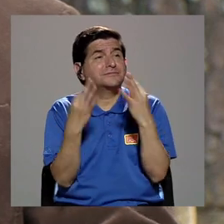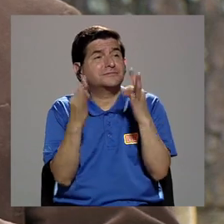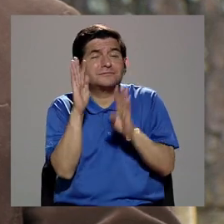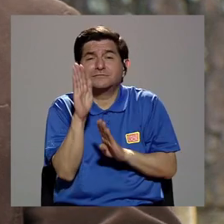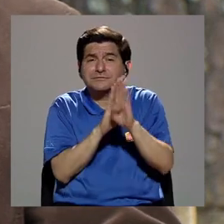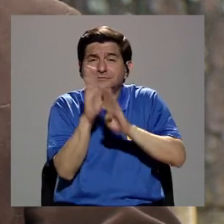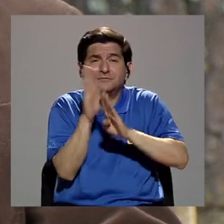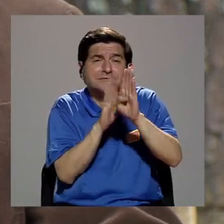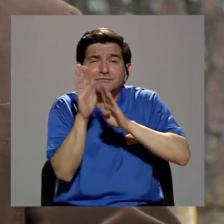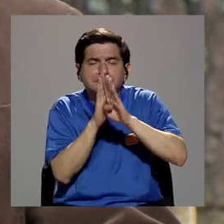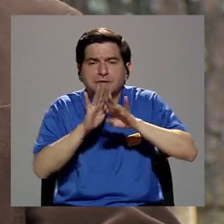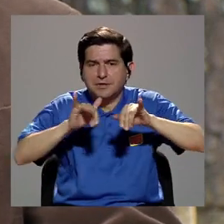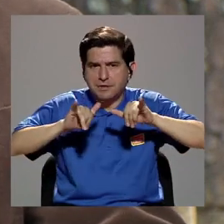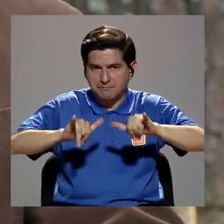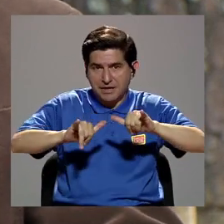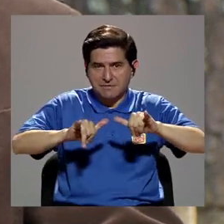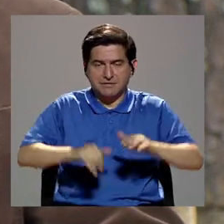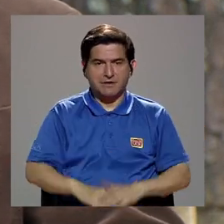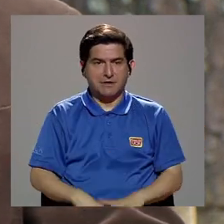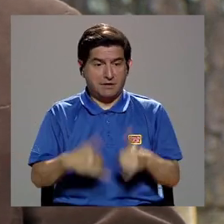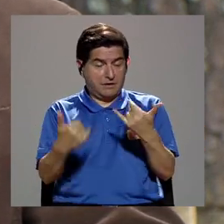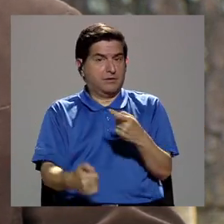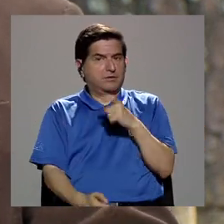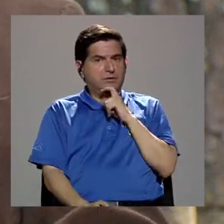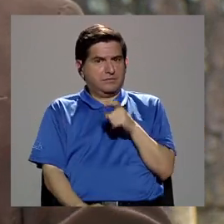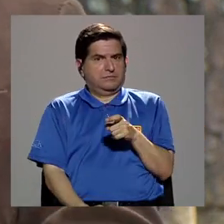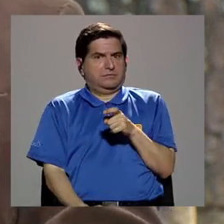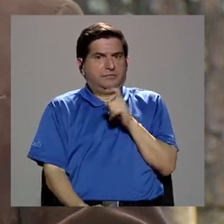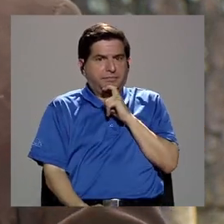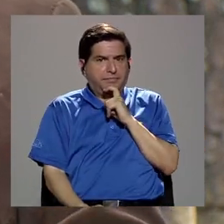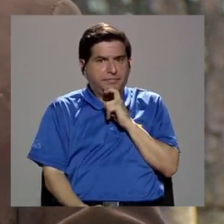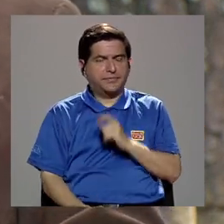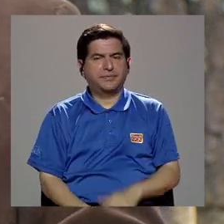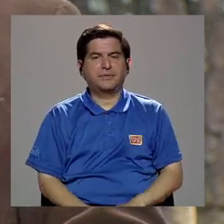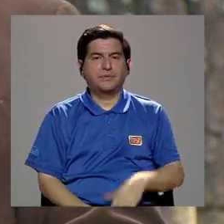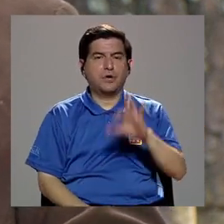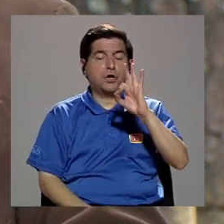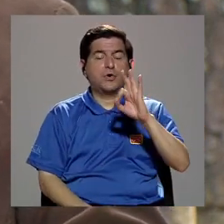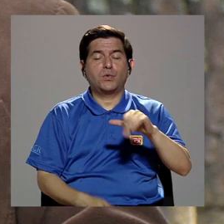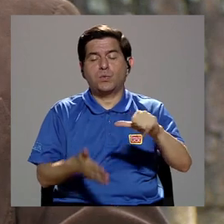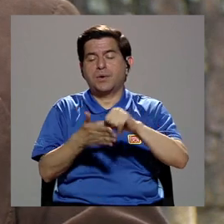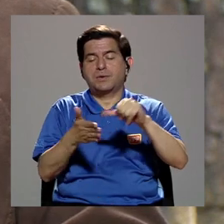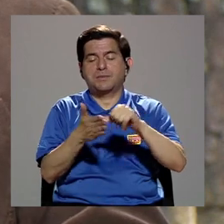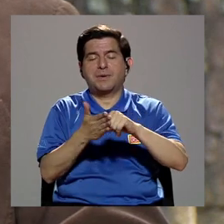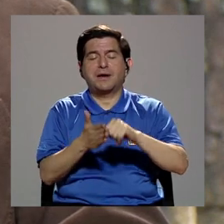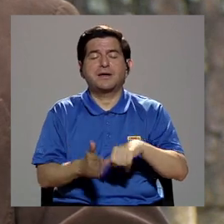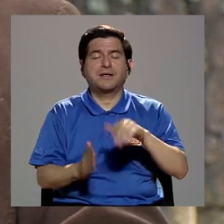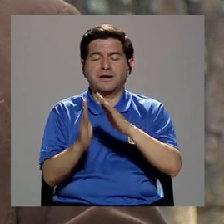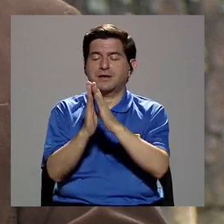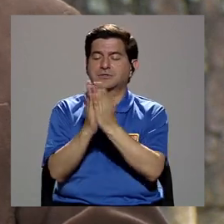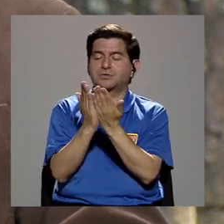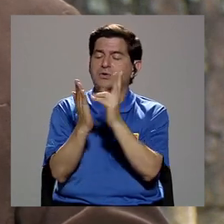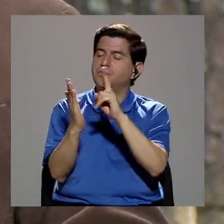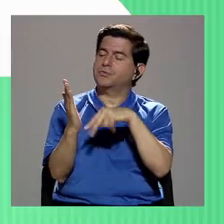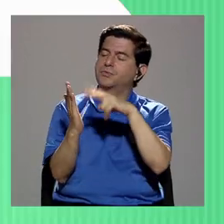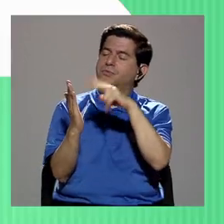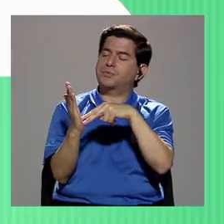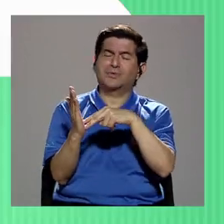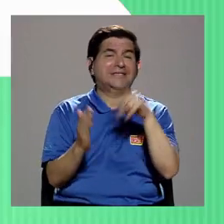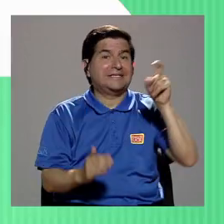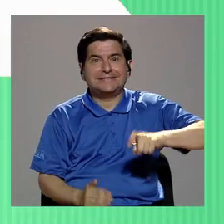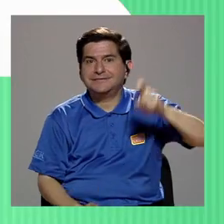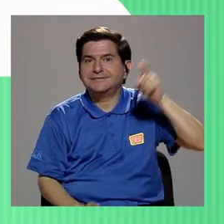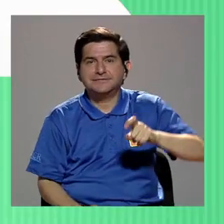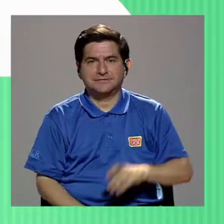procurando desarrollar y mantener, que hoy en día cuesta mucho, y es 9 páginas de un buen libro. La lectura. La lectura